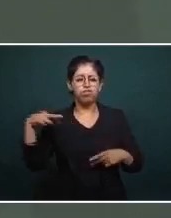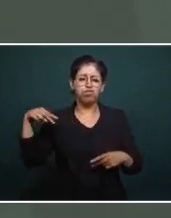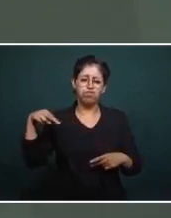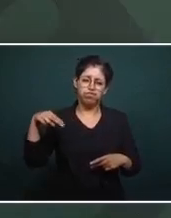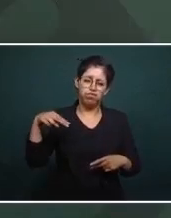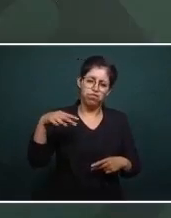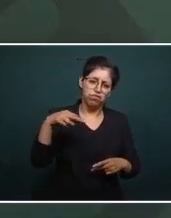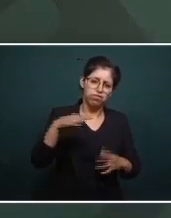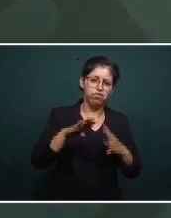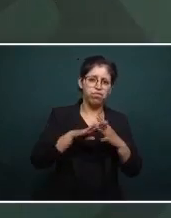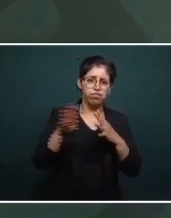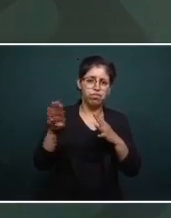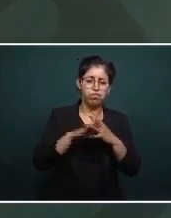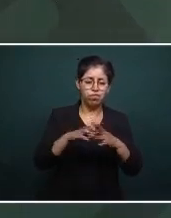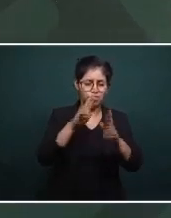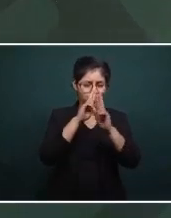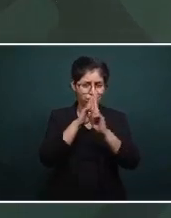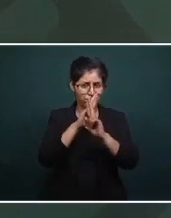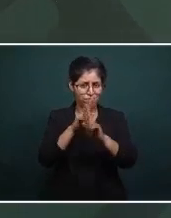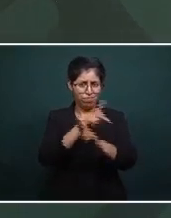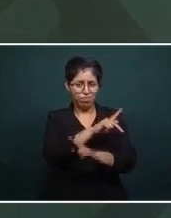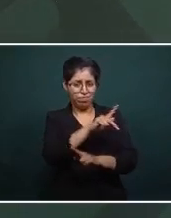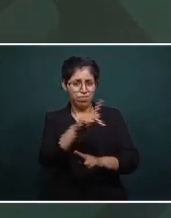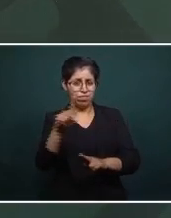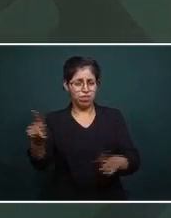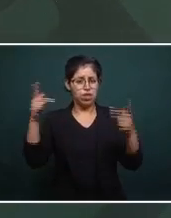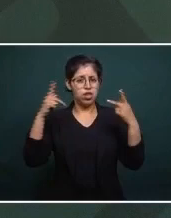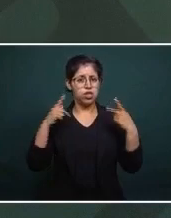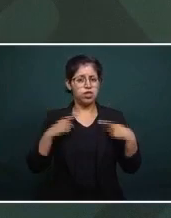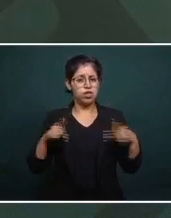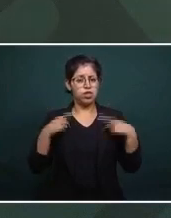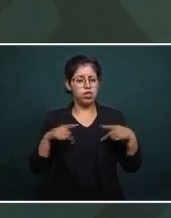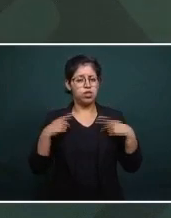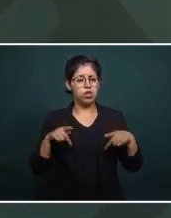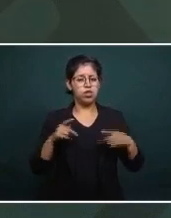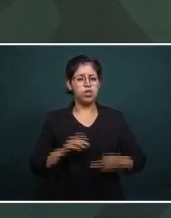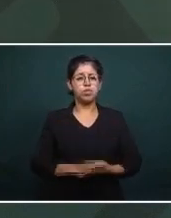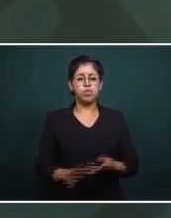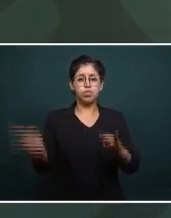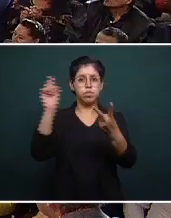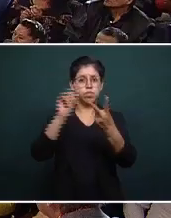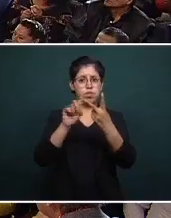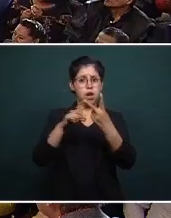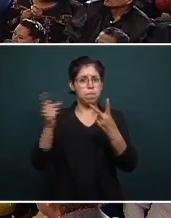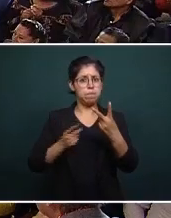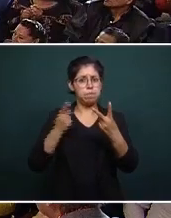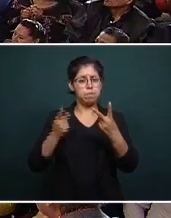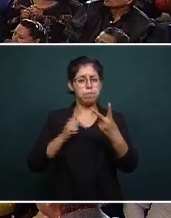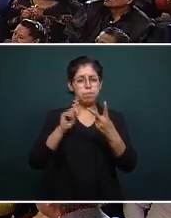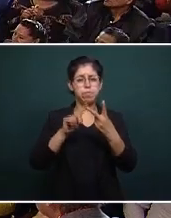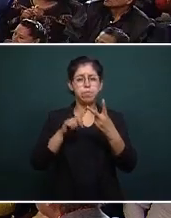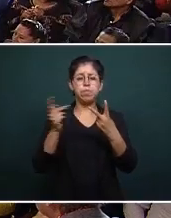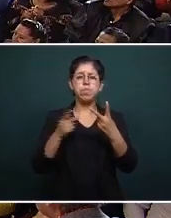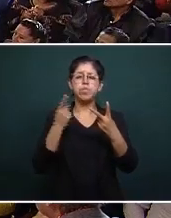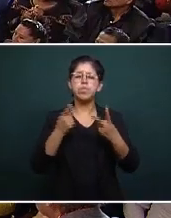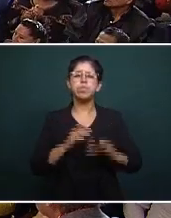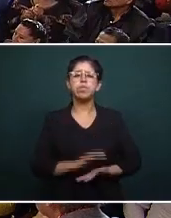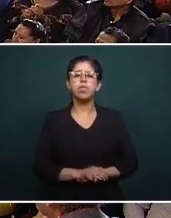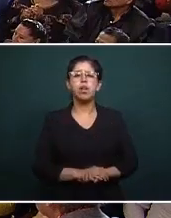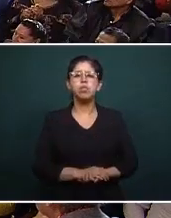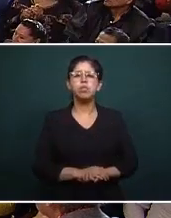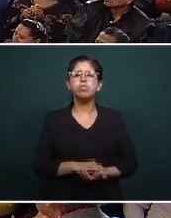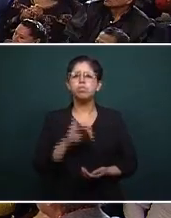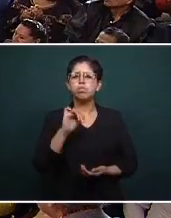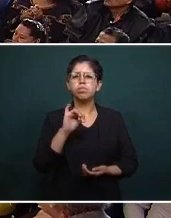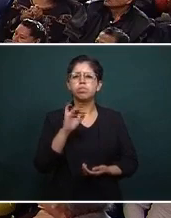todos los seres humanos. La segunda pregunta, sí,